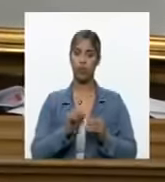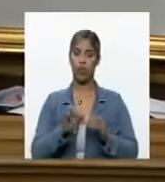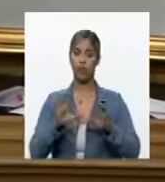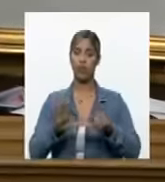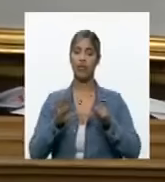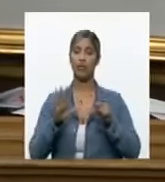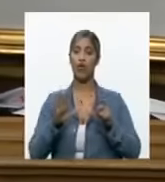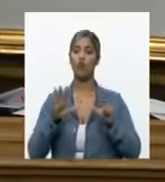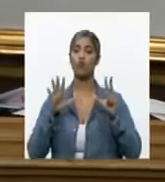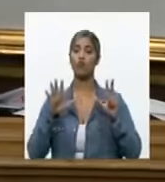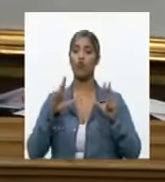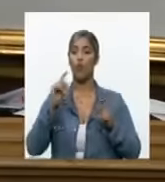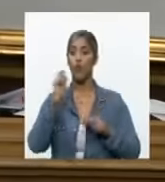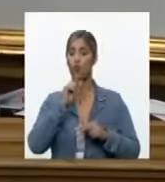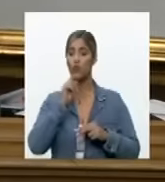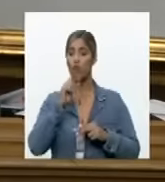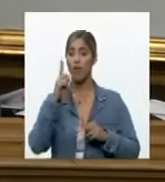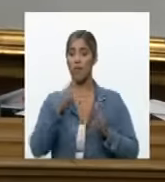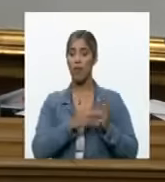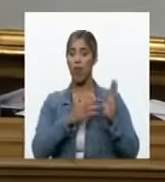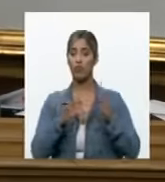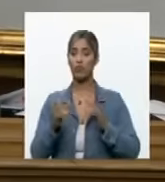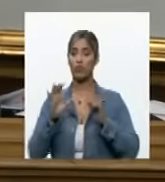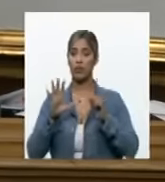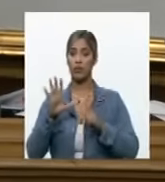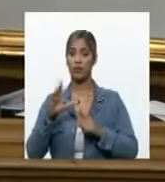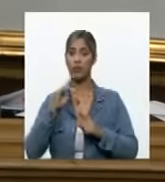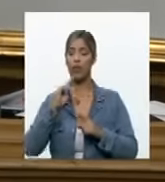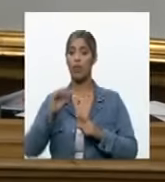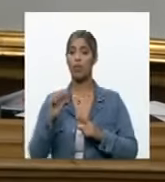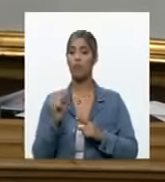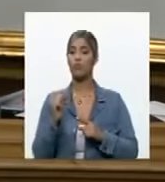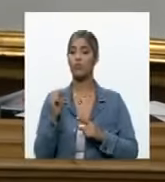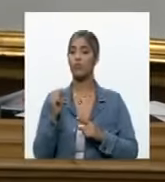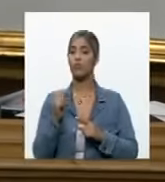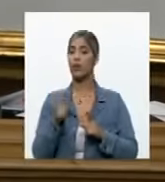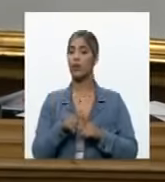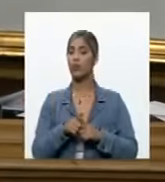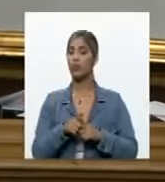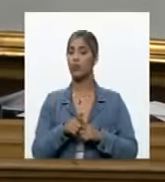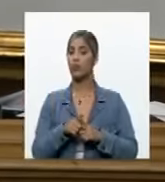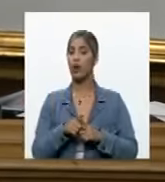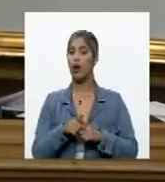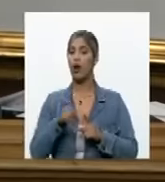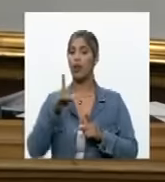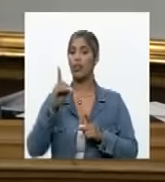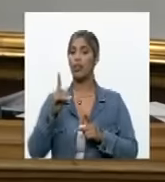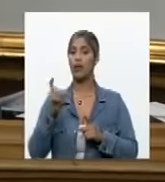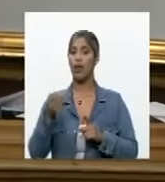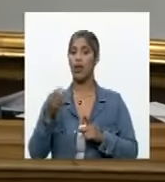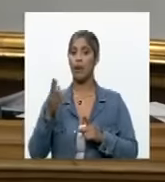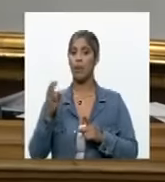de octubre de 1965, Alberto Lovera fue interceptado por funcionarios de la DIGEPOL,